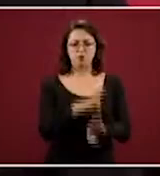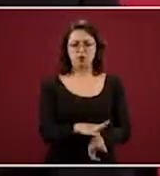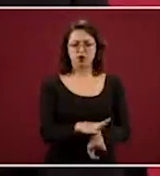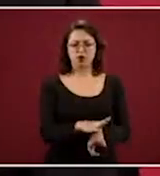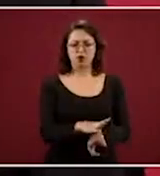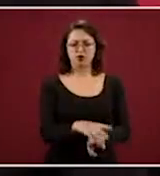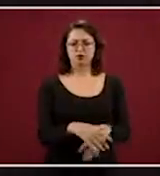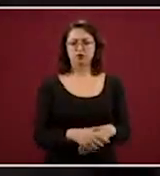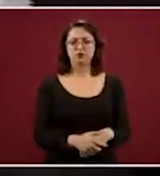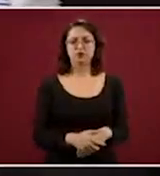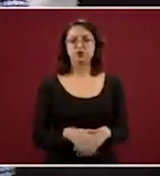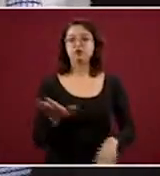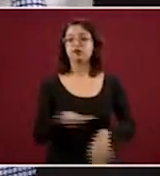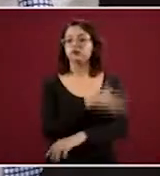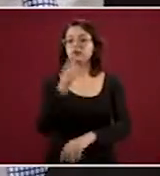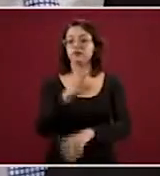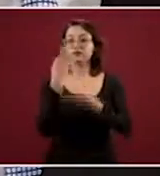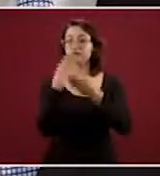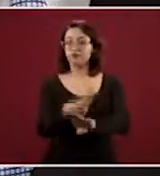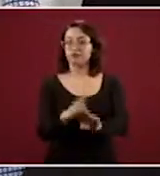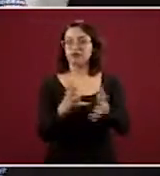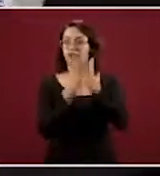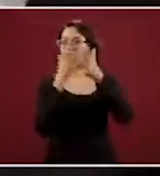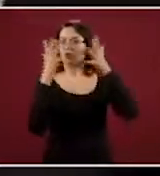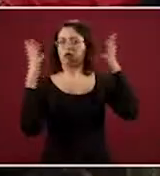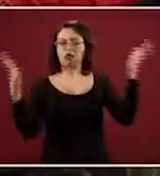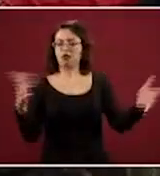No son sucursales muy grandes,